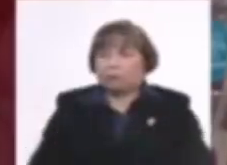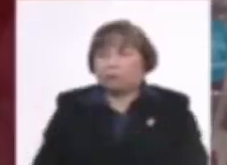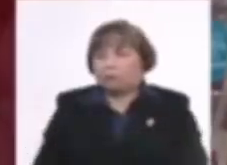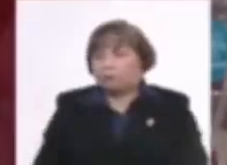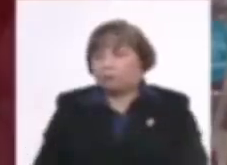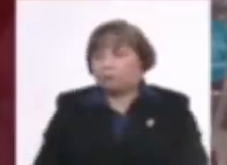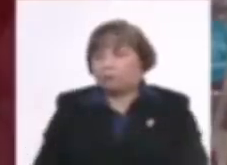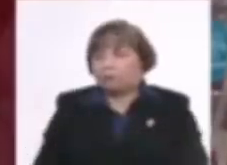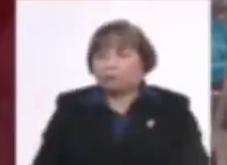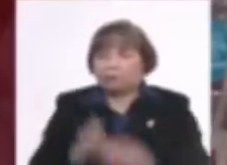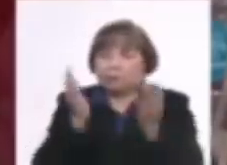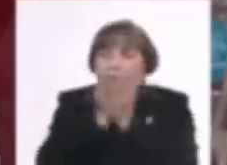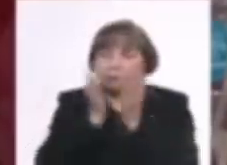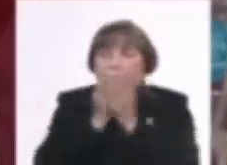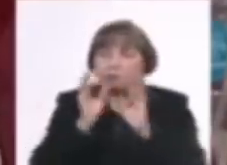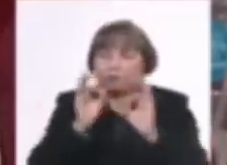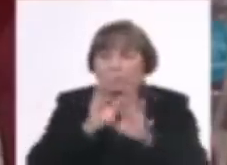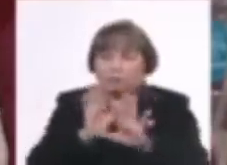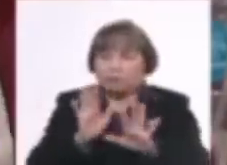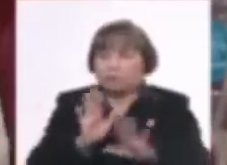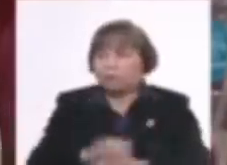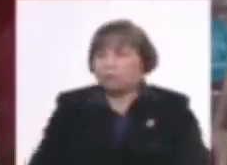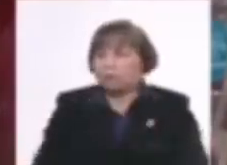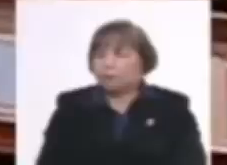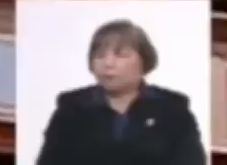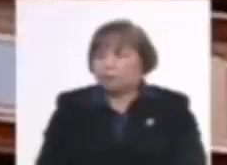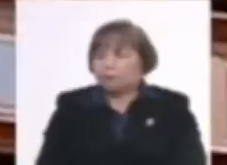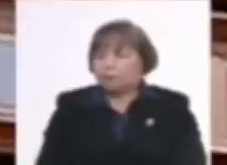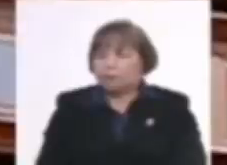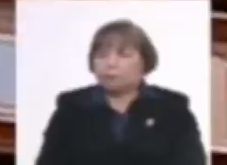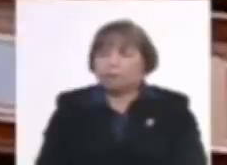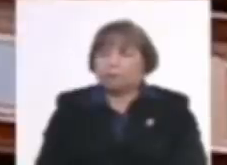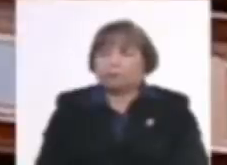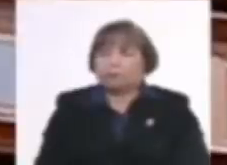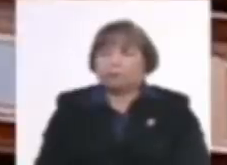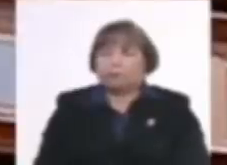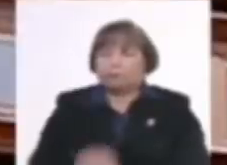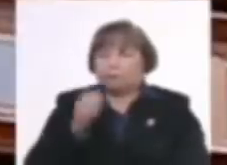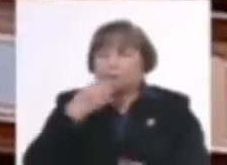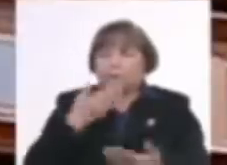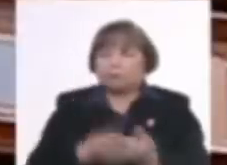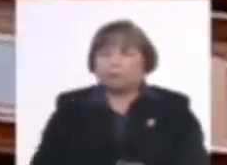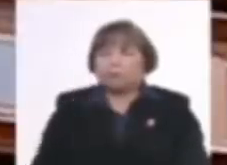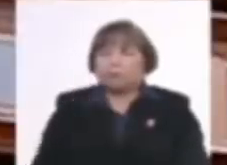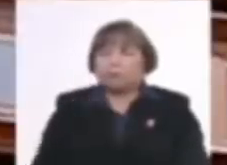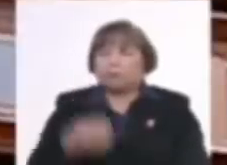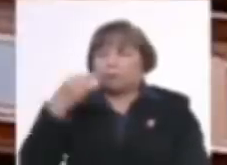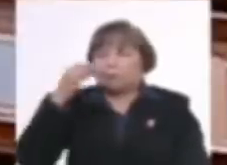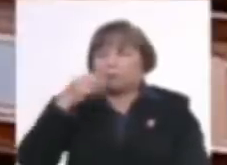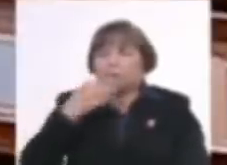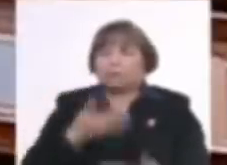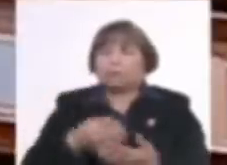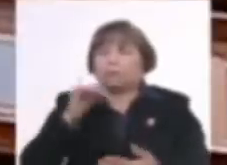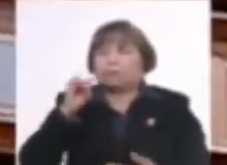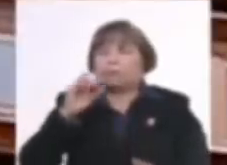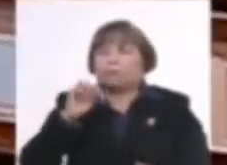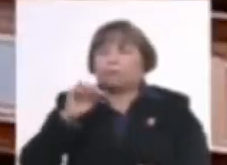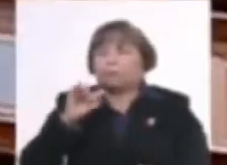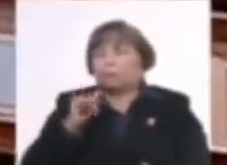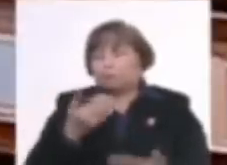de un colegio? Correcto. Congresista Moyano. Sí, gracias. Señorita